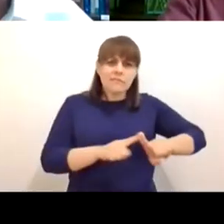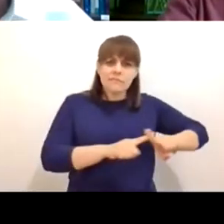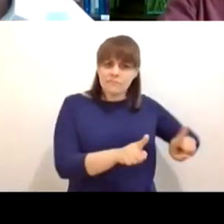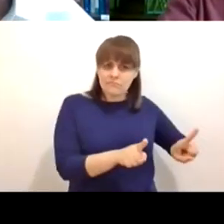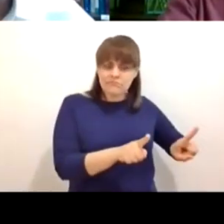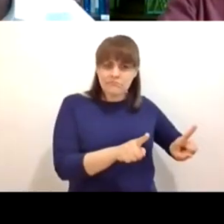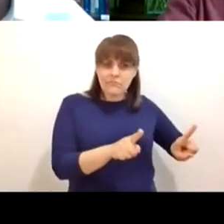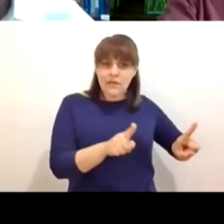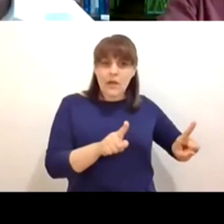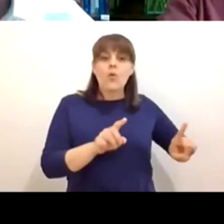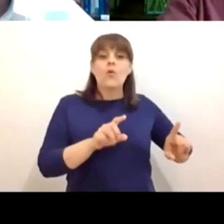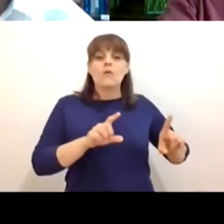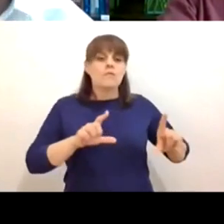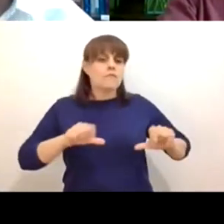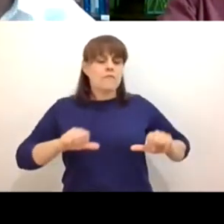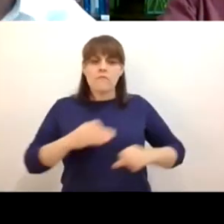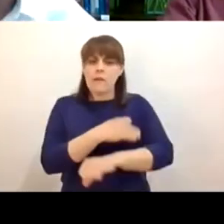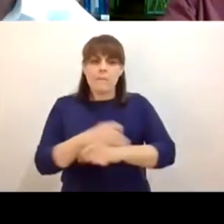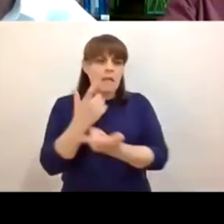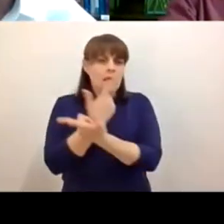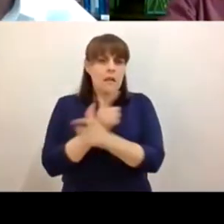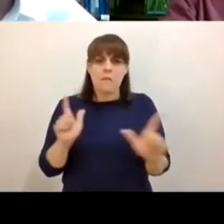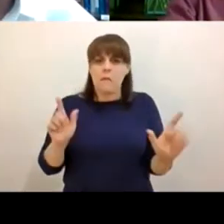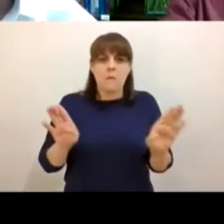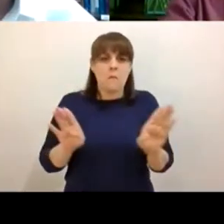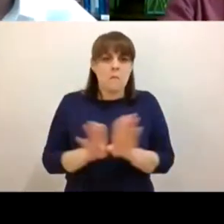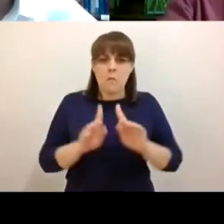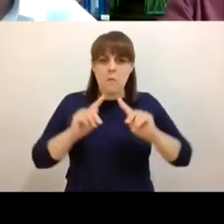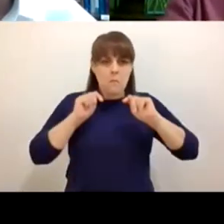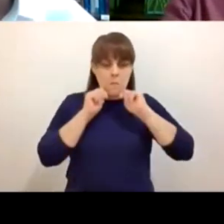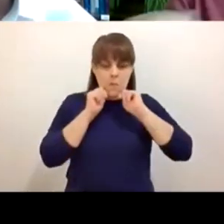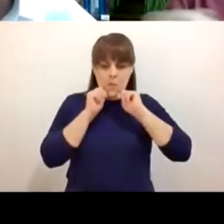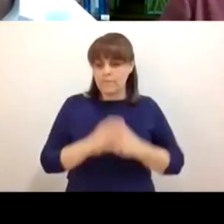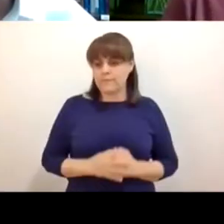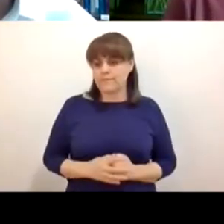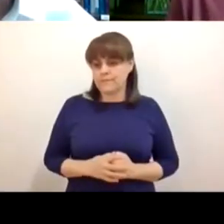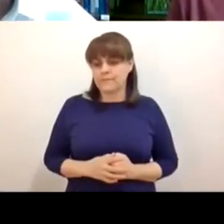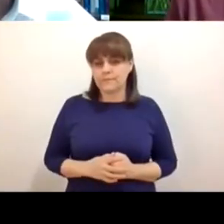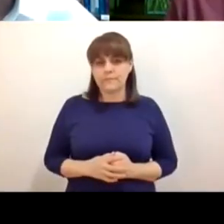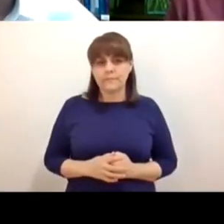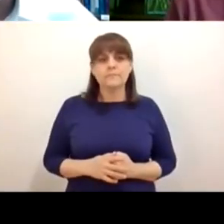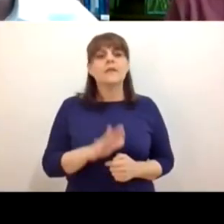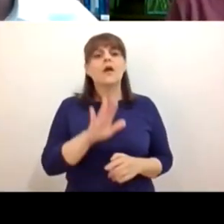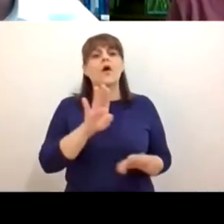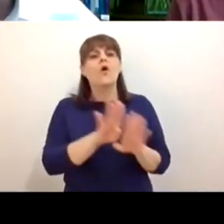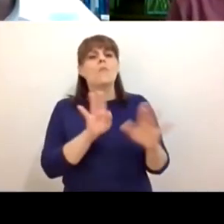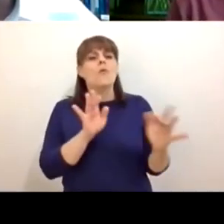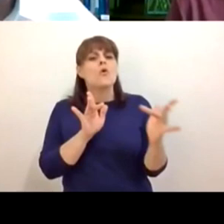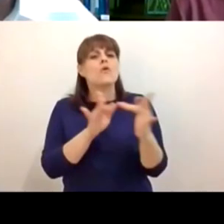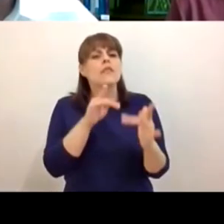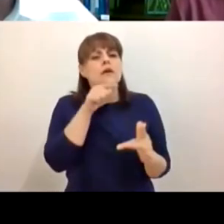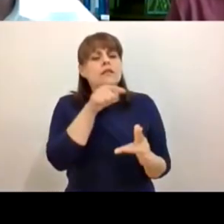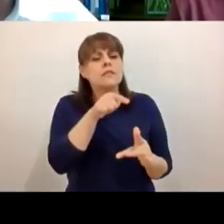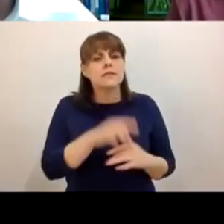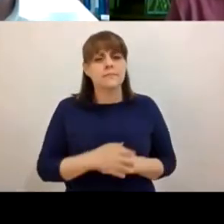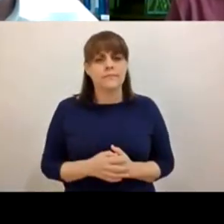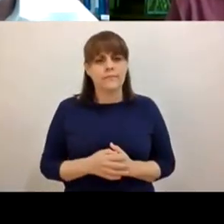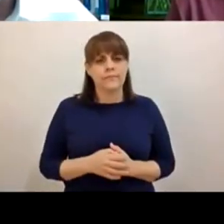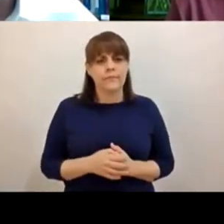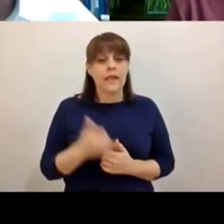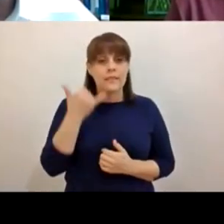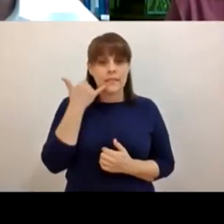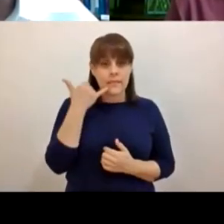familia. Con eso cierro. Muchas gracias. Magistrado, ¿cómo se comunican contigo? El teléfono